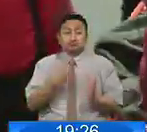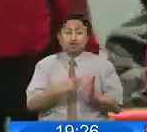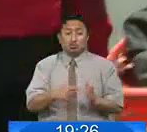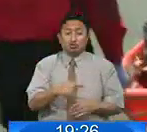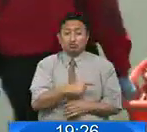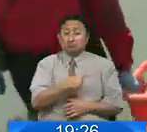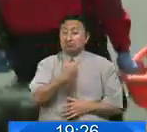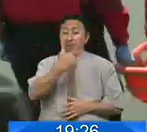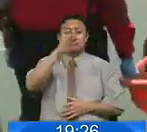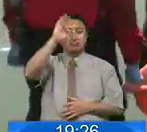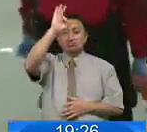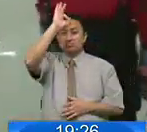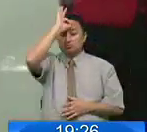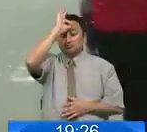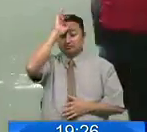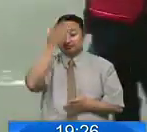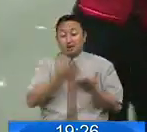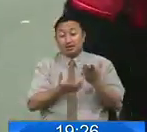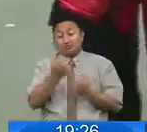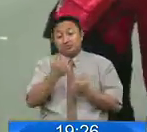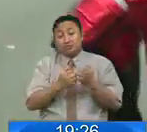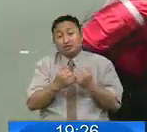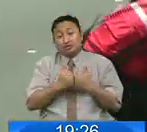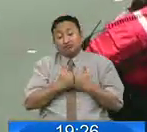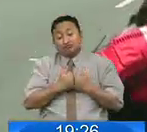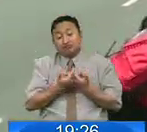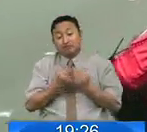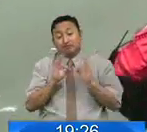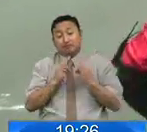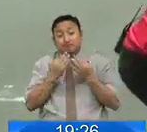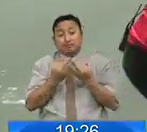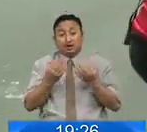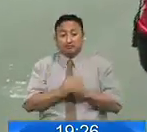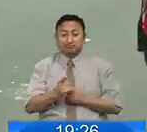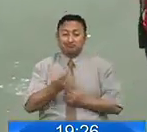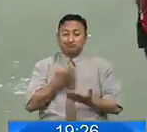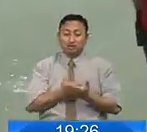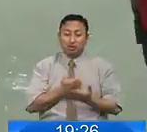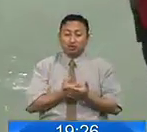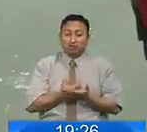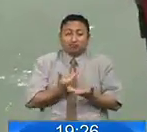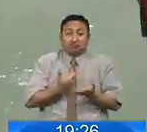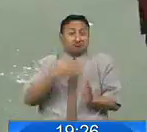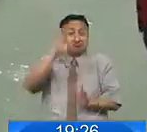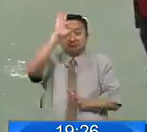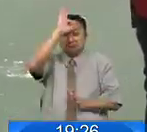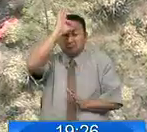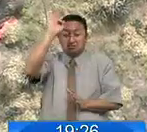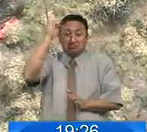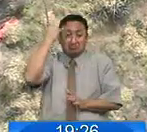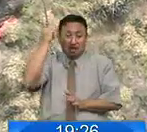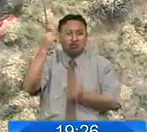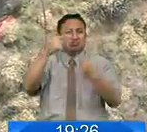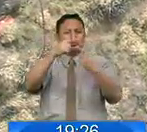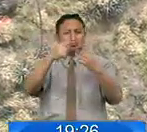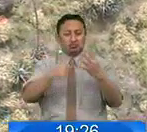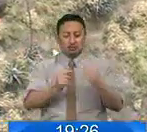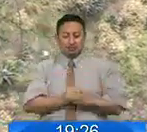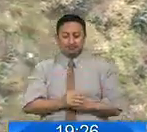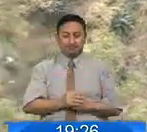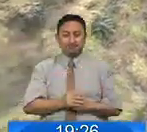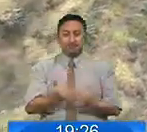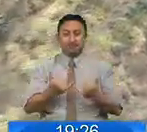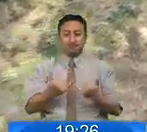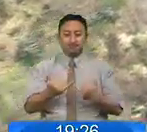tomar semejante decisión tal vez problemas sentimentales quien sabe familiares económicos en fin saltan algunas hipótesis donde lo único cierto